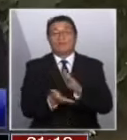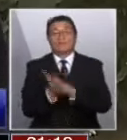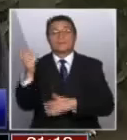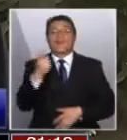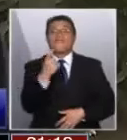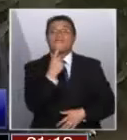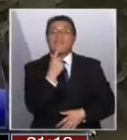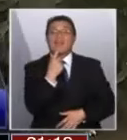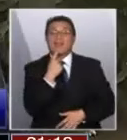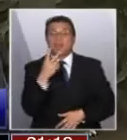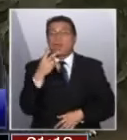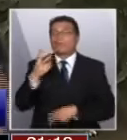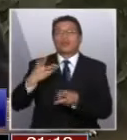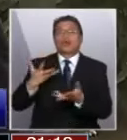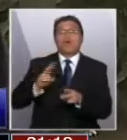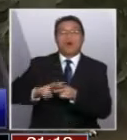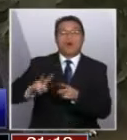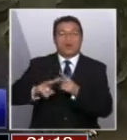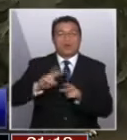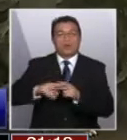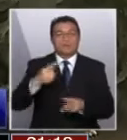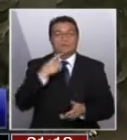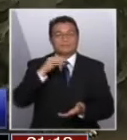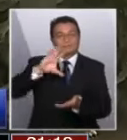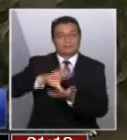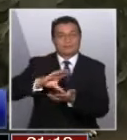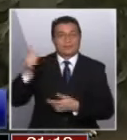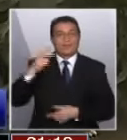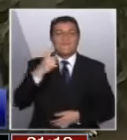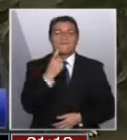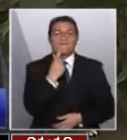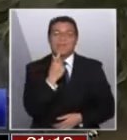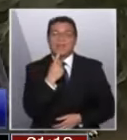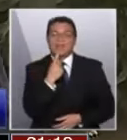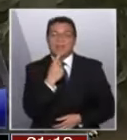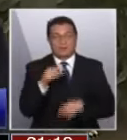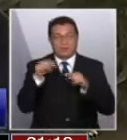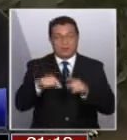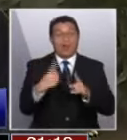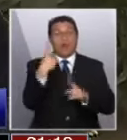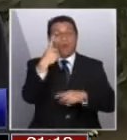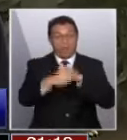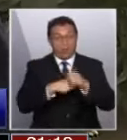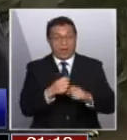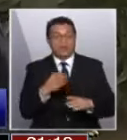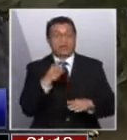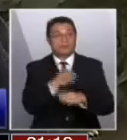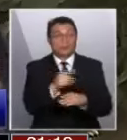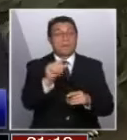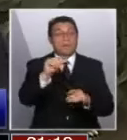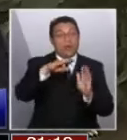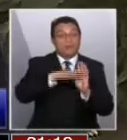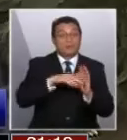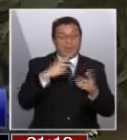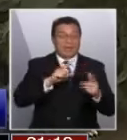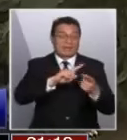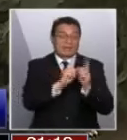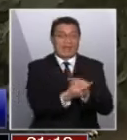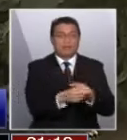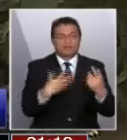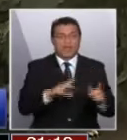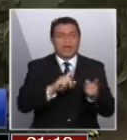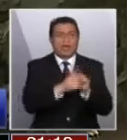averiguar cómo se hacía forma tributaria en menos de un año antes de ser implementada y ha sido